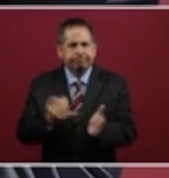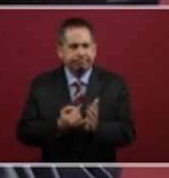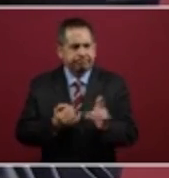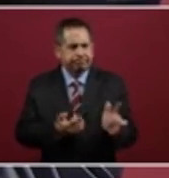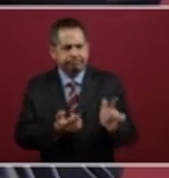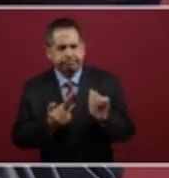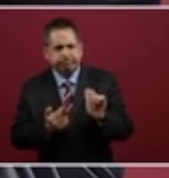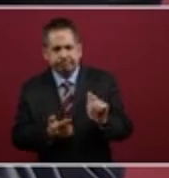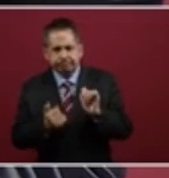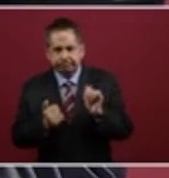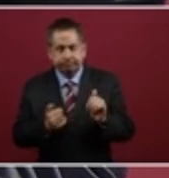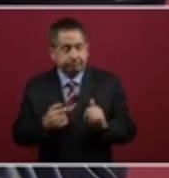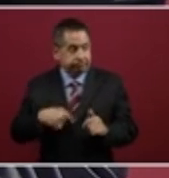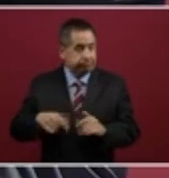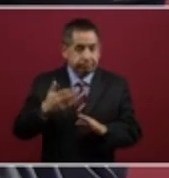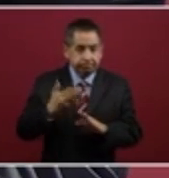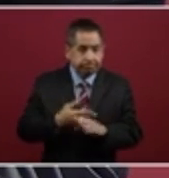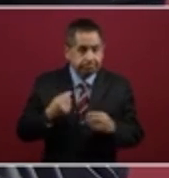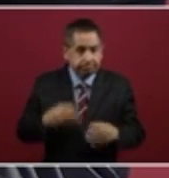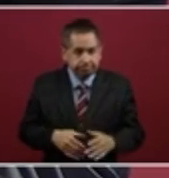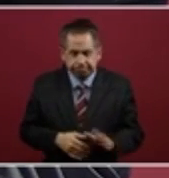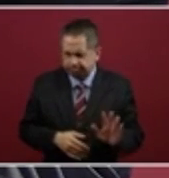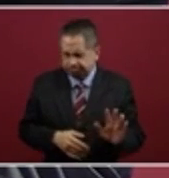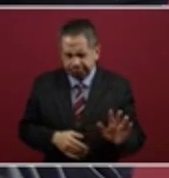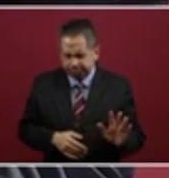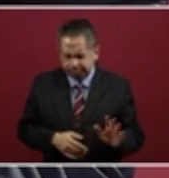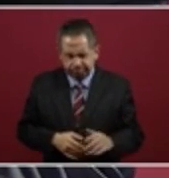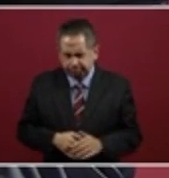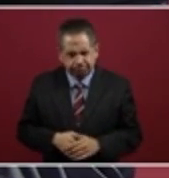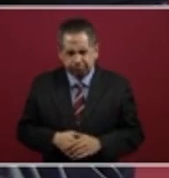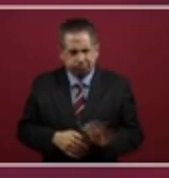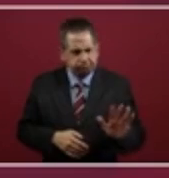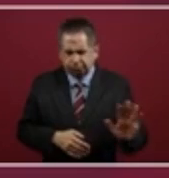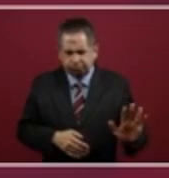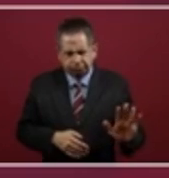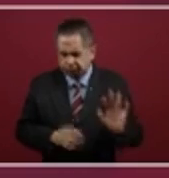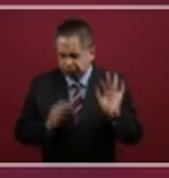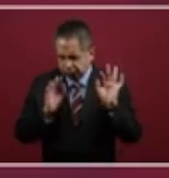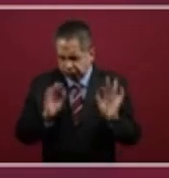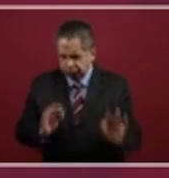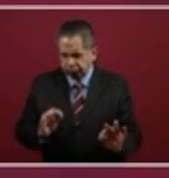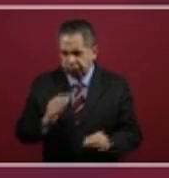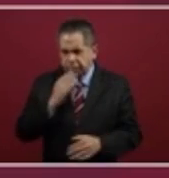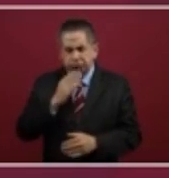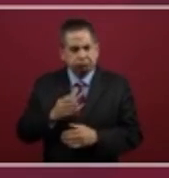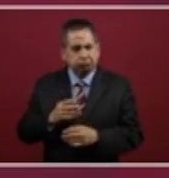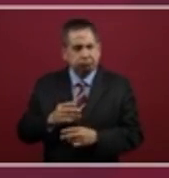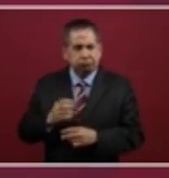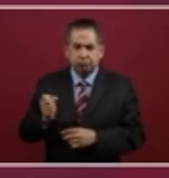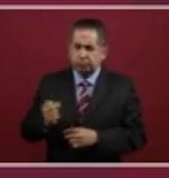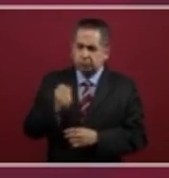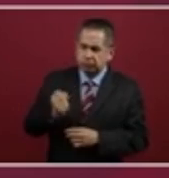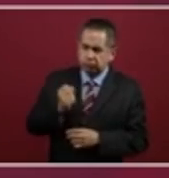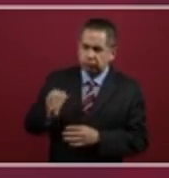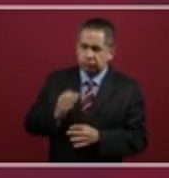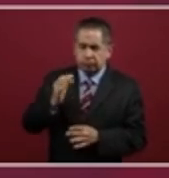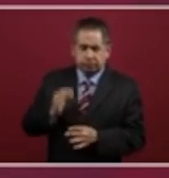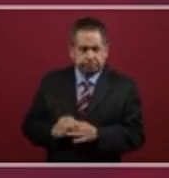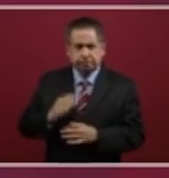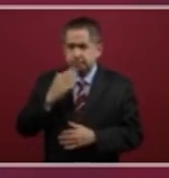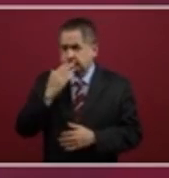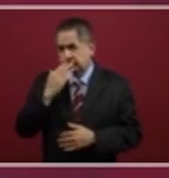que iba a afectar a la hacienda pública. Nada de eso ha sucedido, afortunadamente,